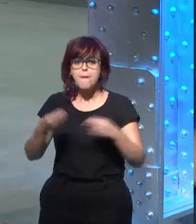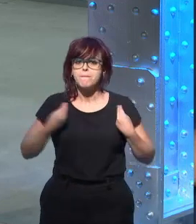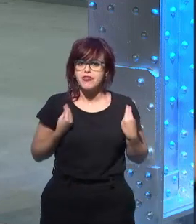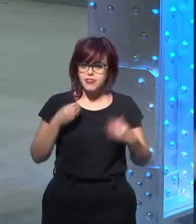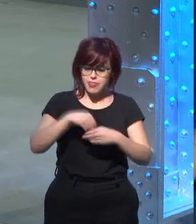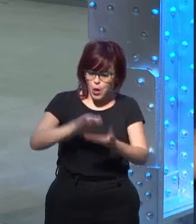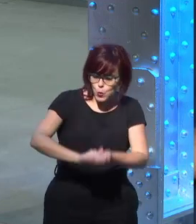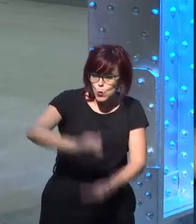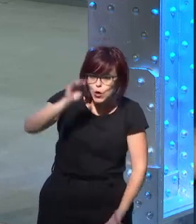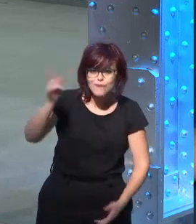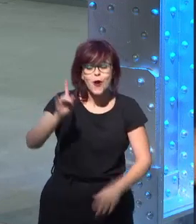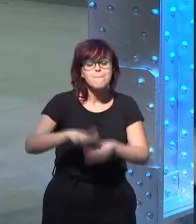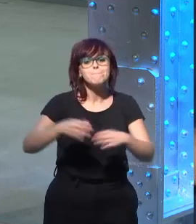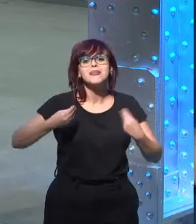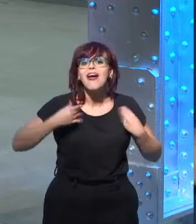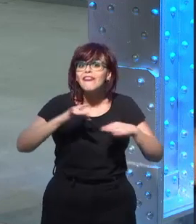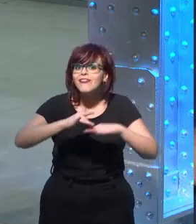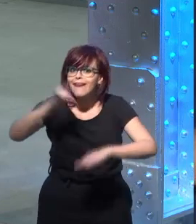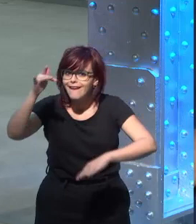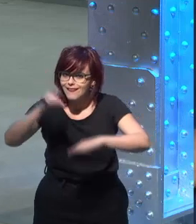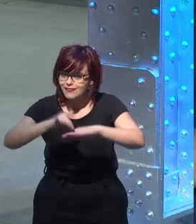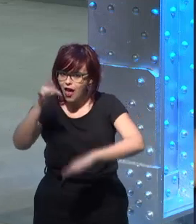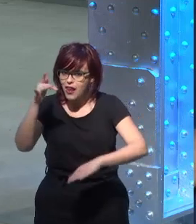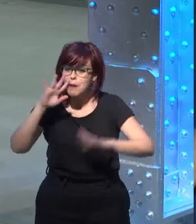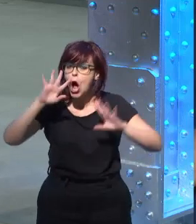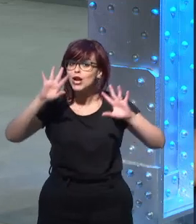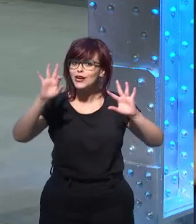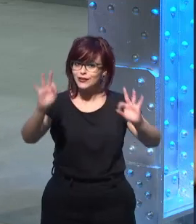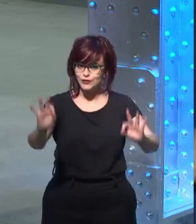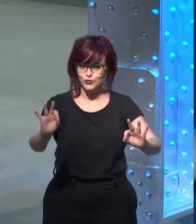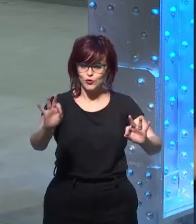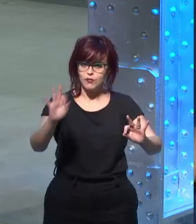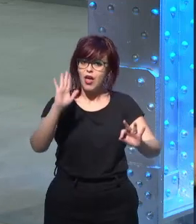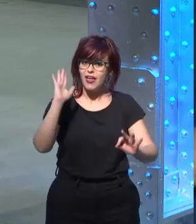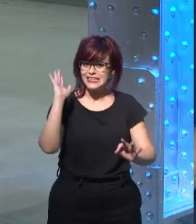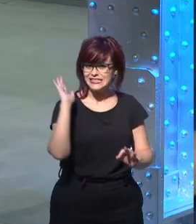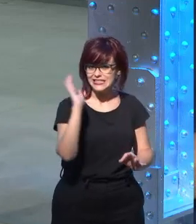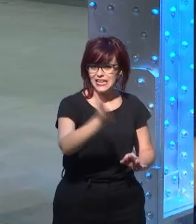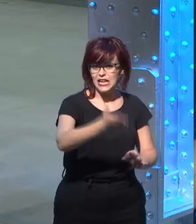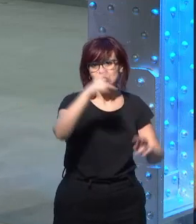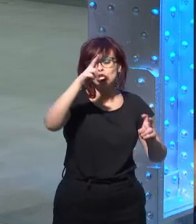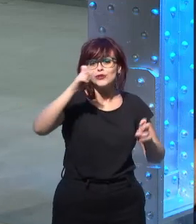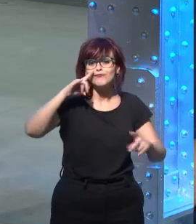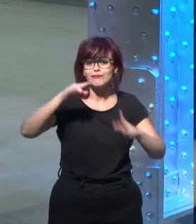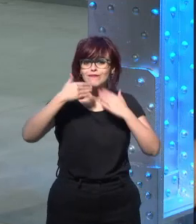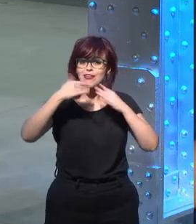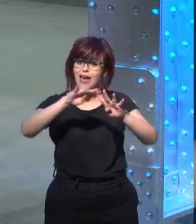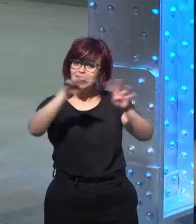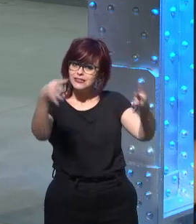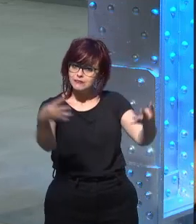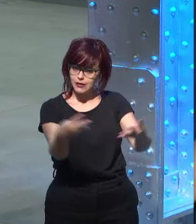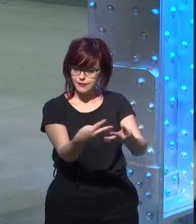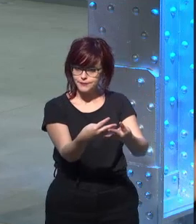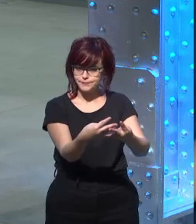niños, sino en la vida digital, en el riesgo de delitos telemáticos. Y en este